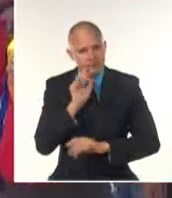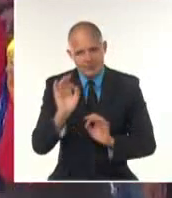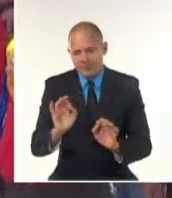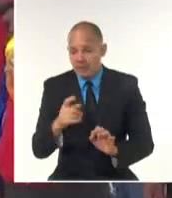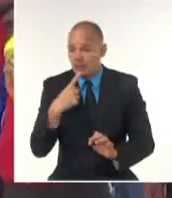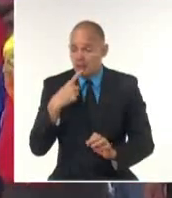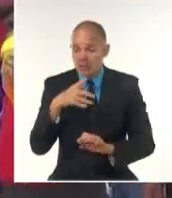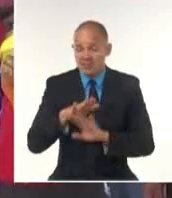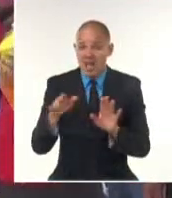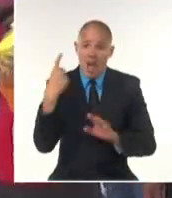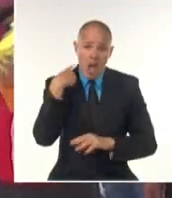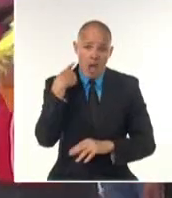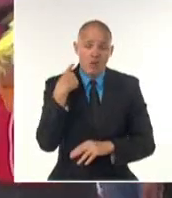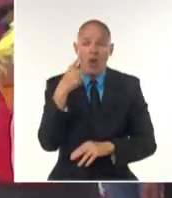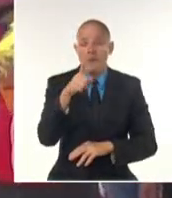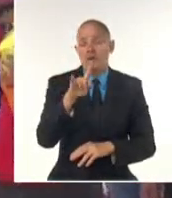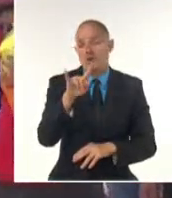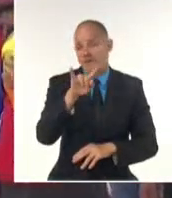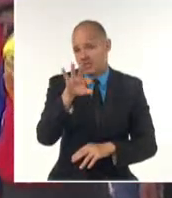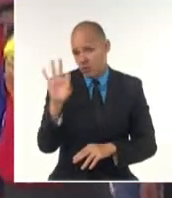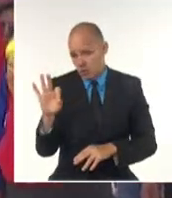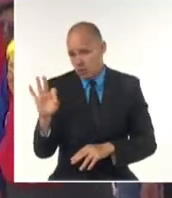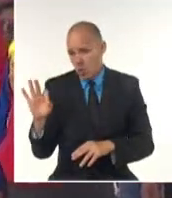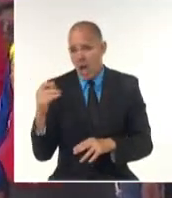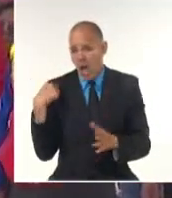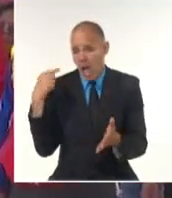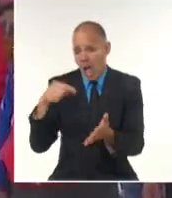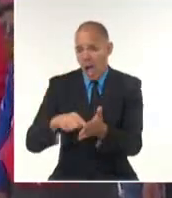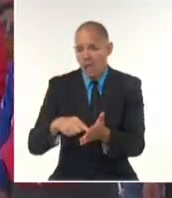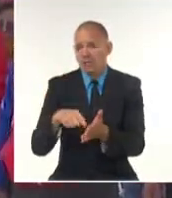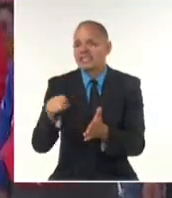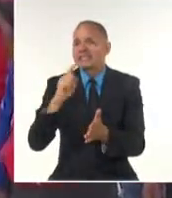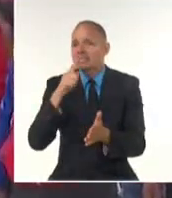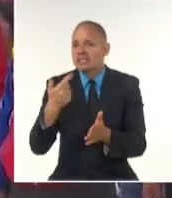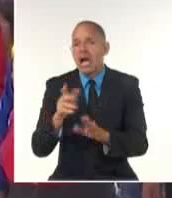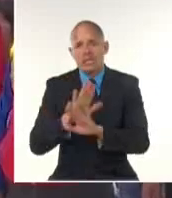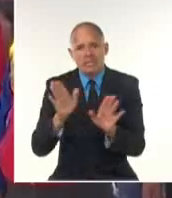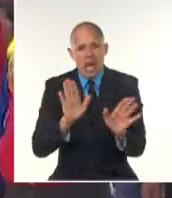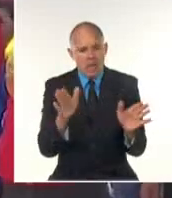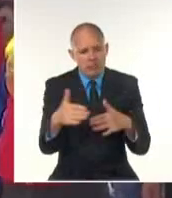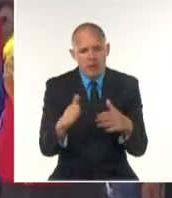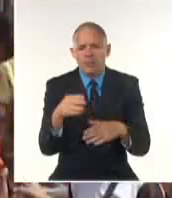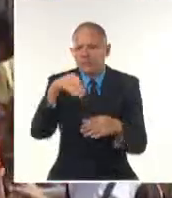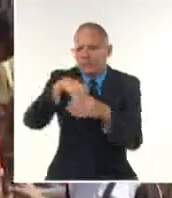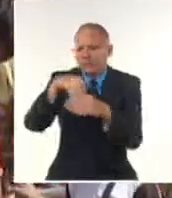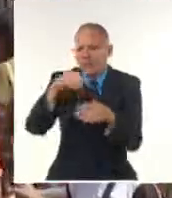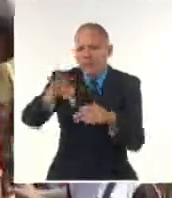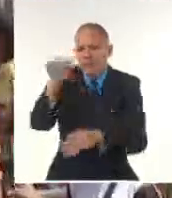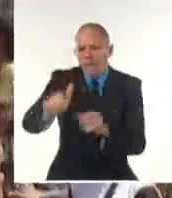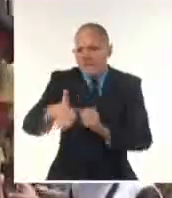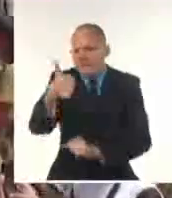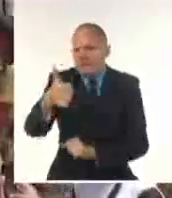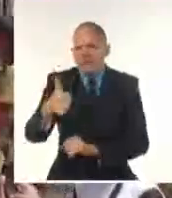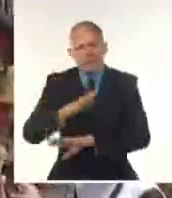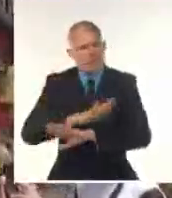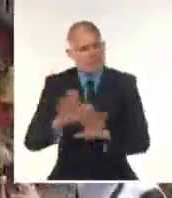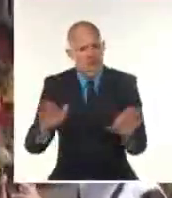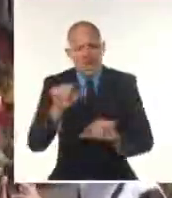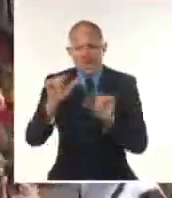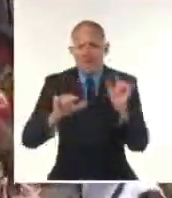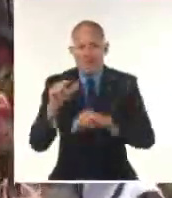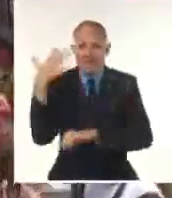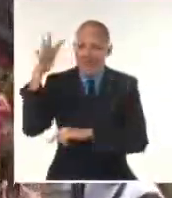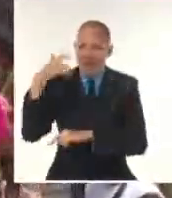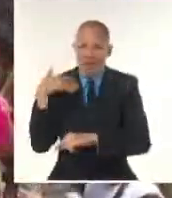se han realizado más de 30 elecciones auditadas por autoridades internacionales, incluidas las de Brasil. Los movimientos populares